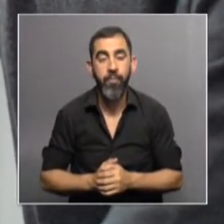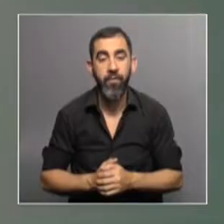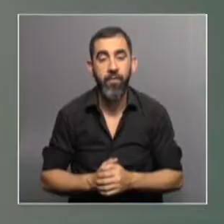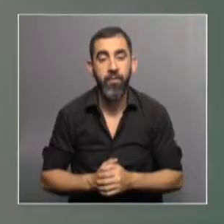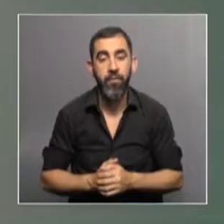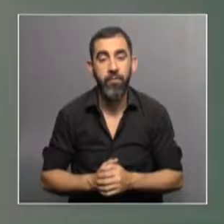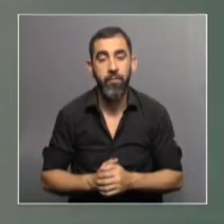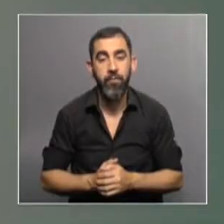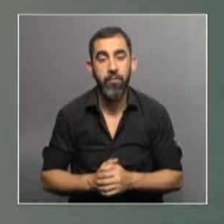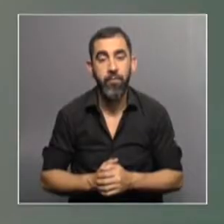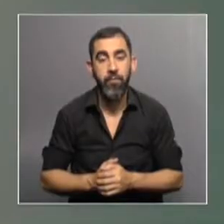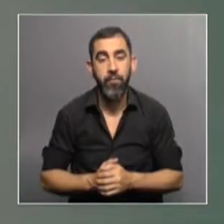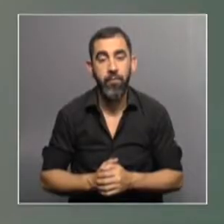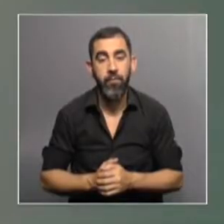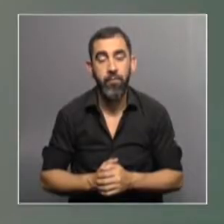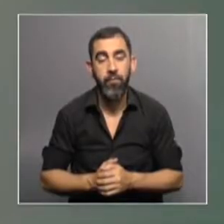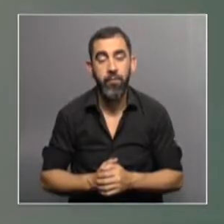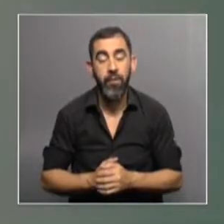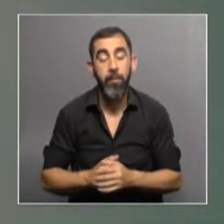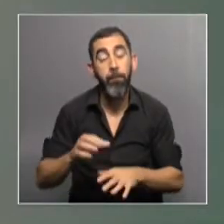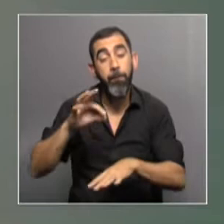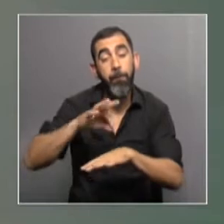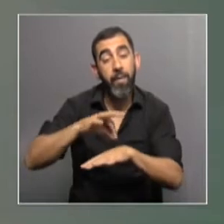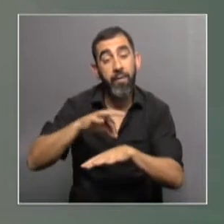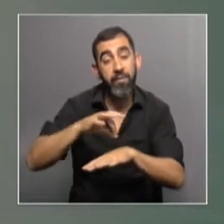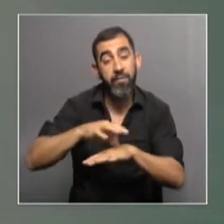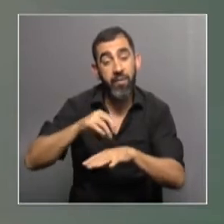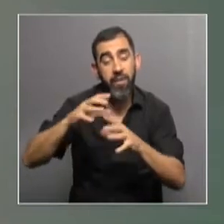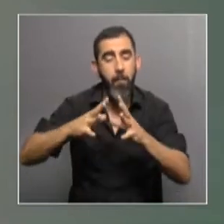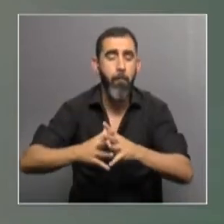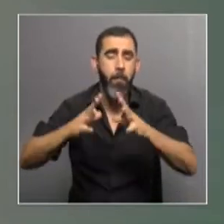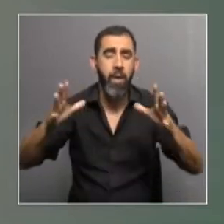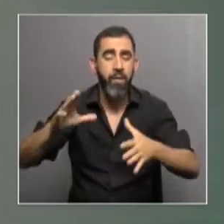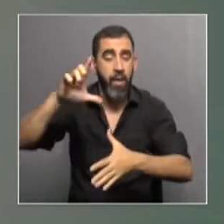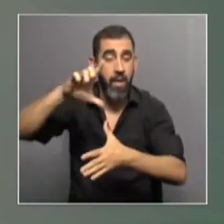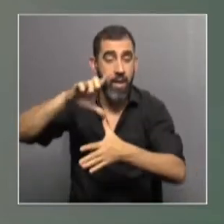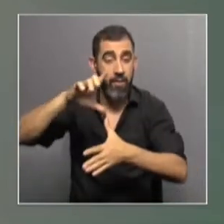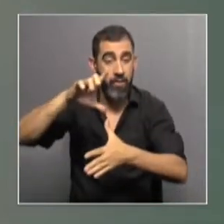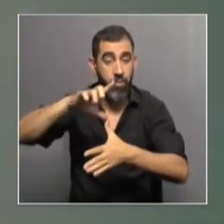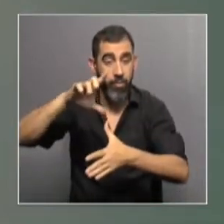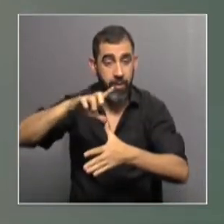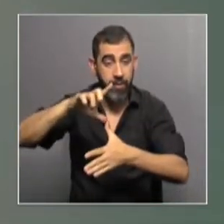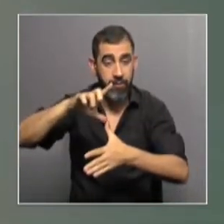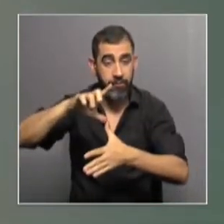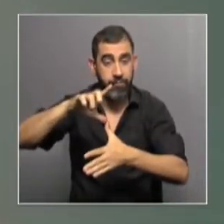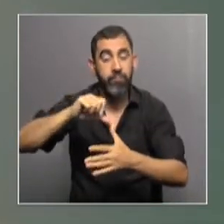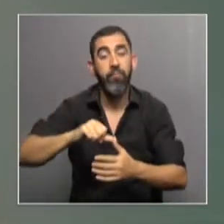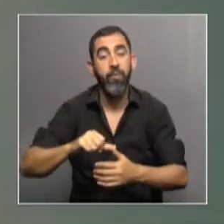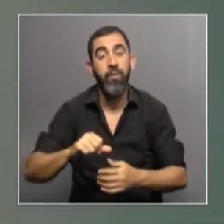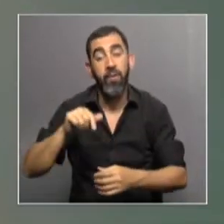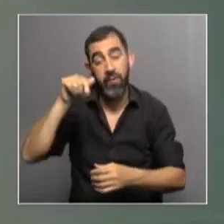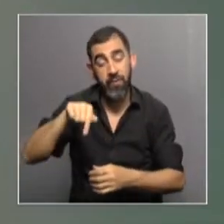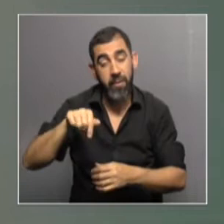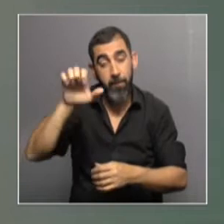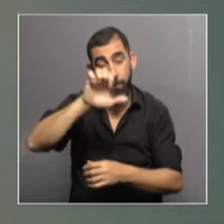Como compañía de medicina diagnóstica, DASA es la más grande de Latinoamérica. Entramos con DASA